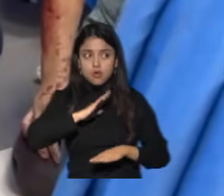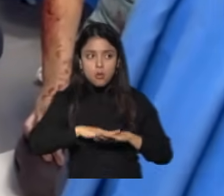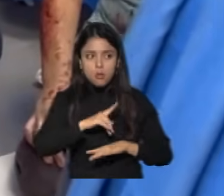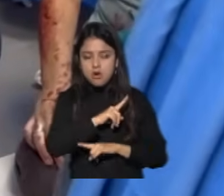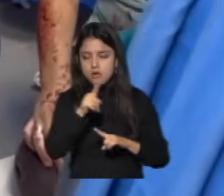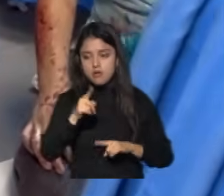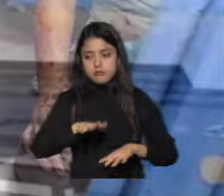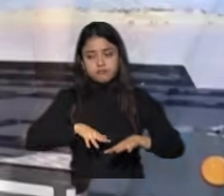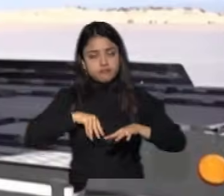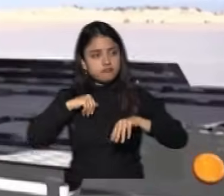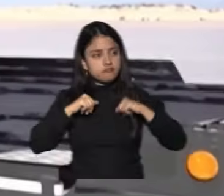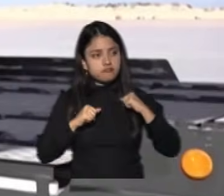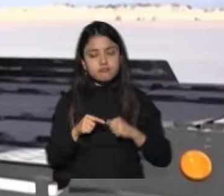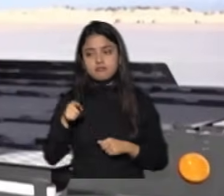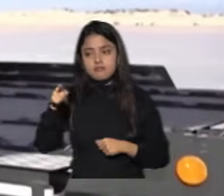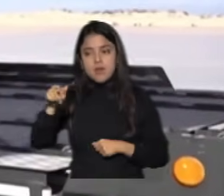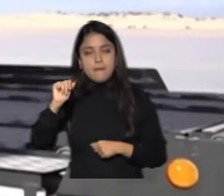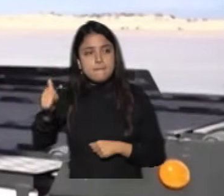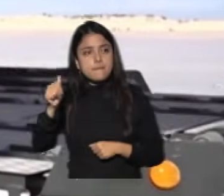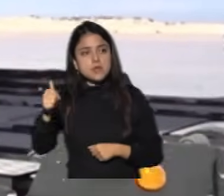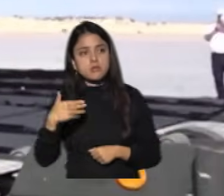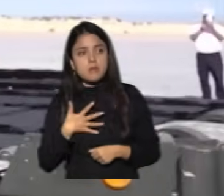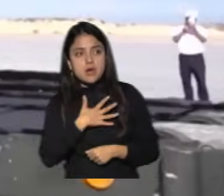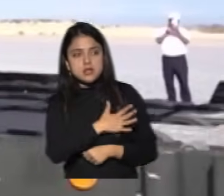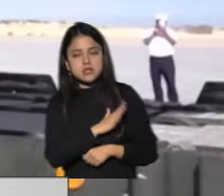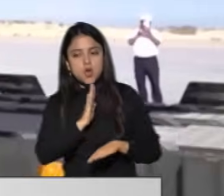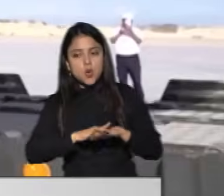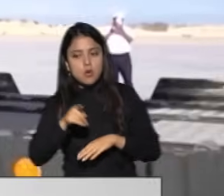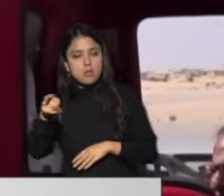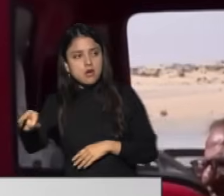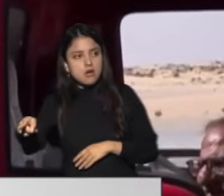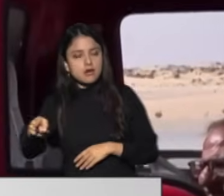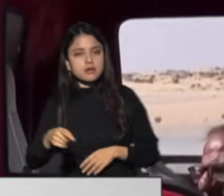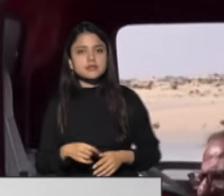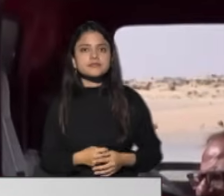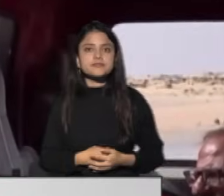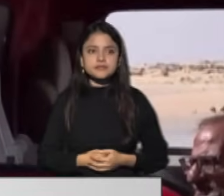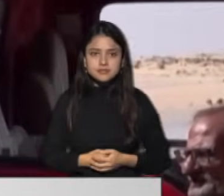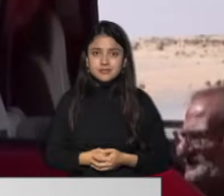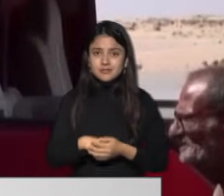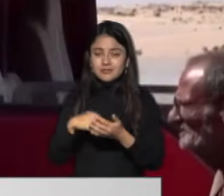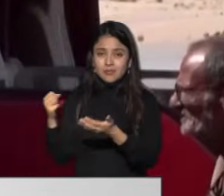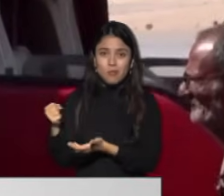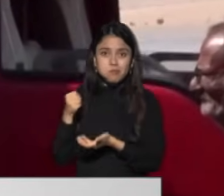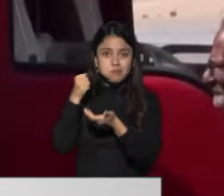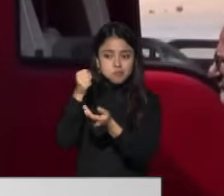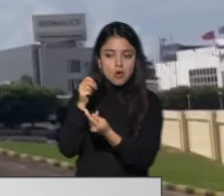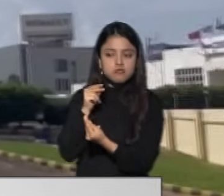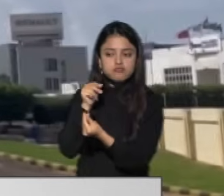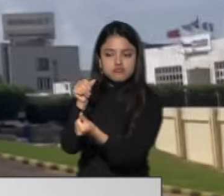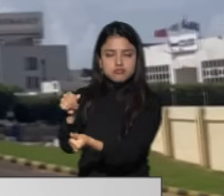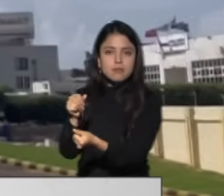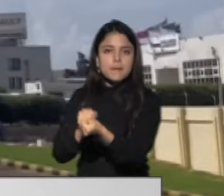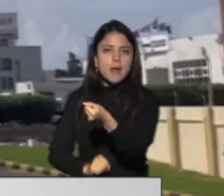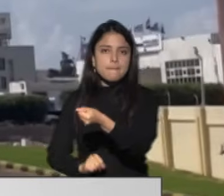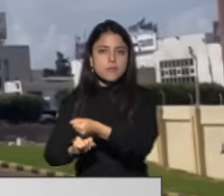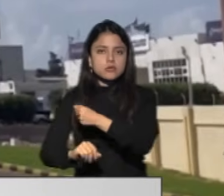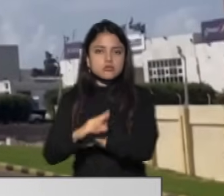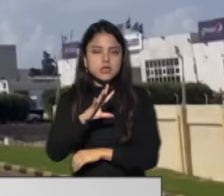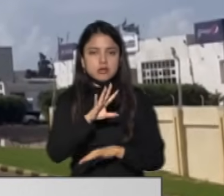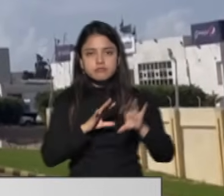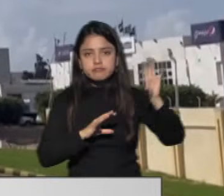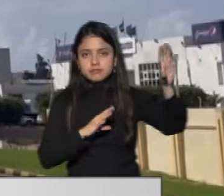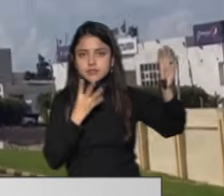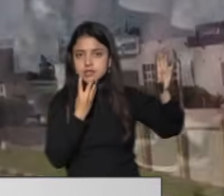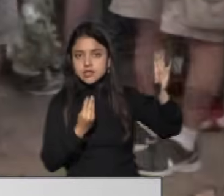como en Cisjordania. Por su parte, Estados Unidos también ha instado a Israel a permitir la entrada de ayuda humanitaria para ayudar